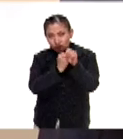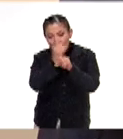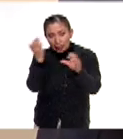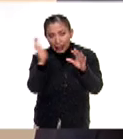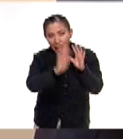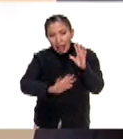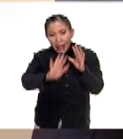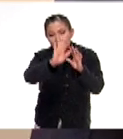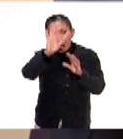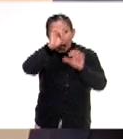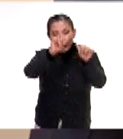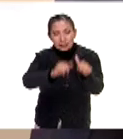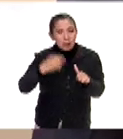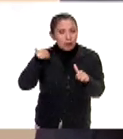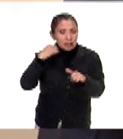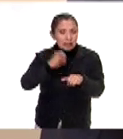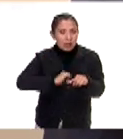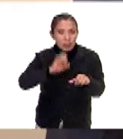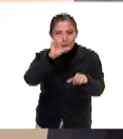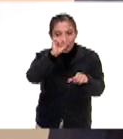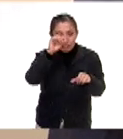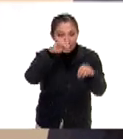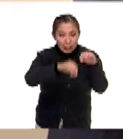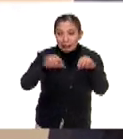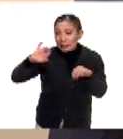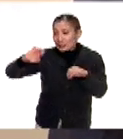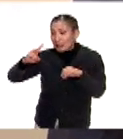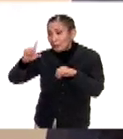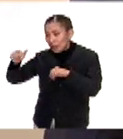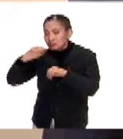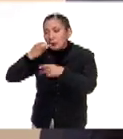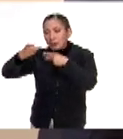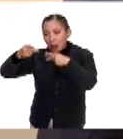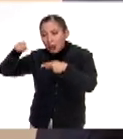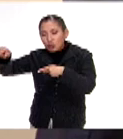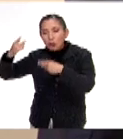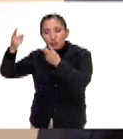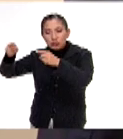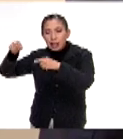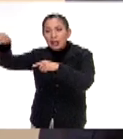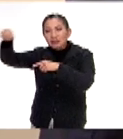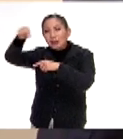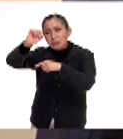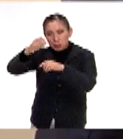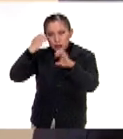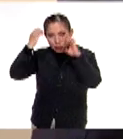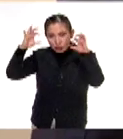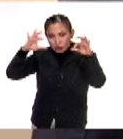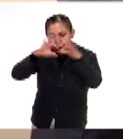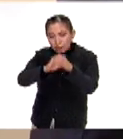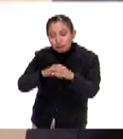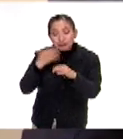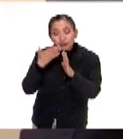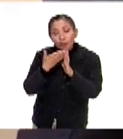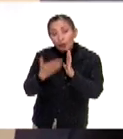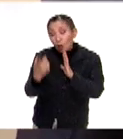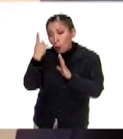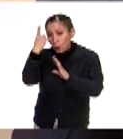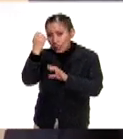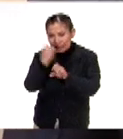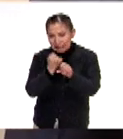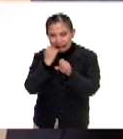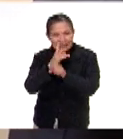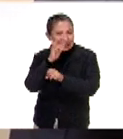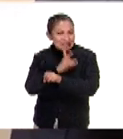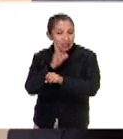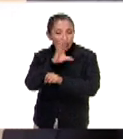sección de arte moderno, o sea, de siglo XX, y Chávez estaba organizando los conciertos alrededor de esa exposición. Y durante uno de los